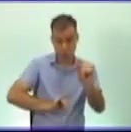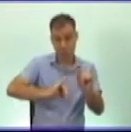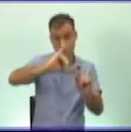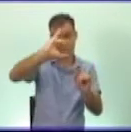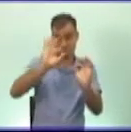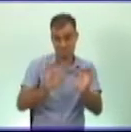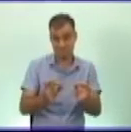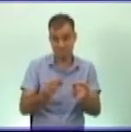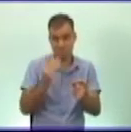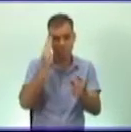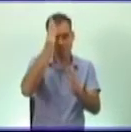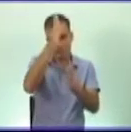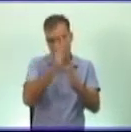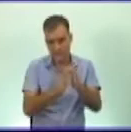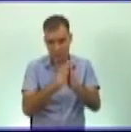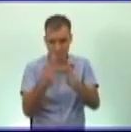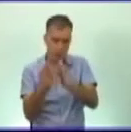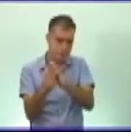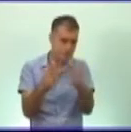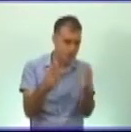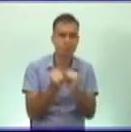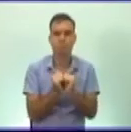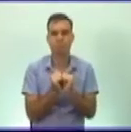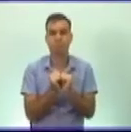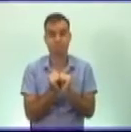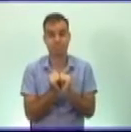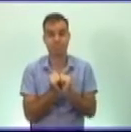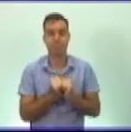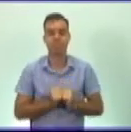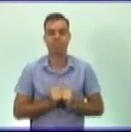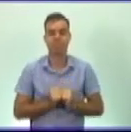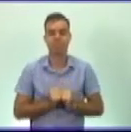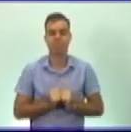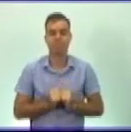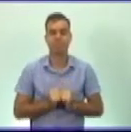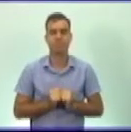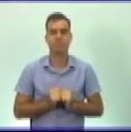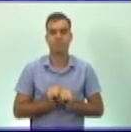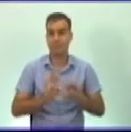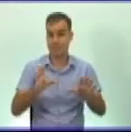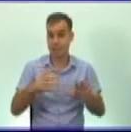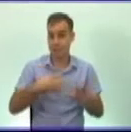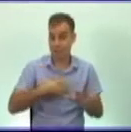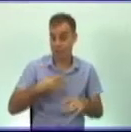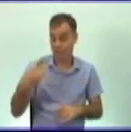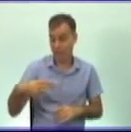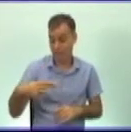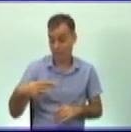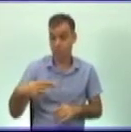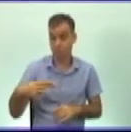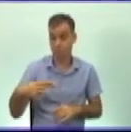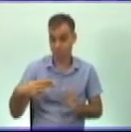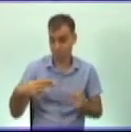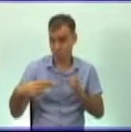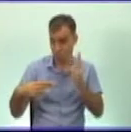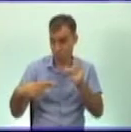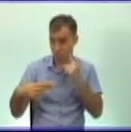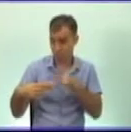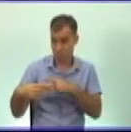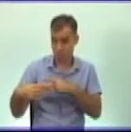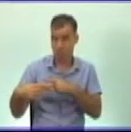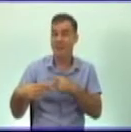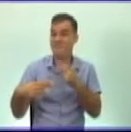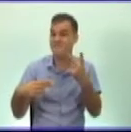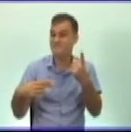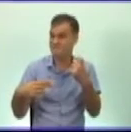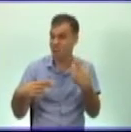Ese es el ángulo que se forma ahí entre las generatrices. Bueno, ya tenemos la altura. Vamos, pero tenemos que dar el